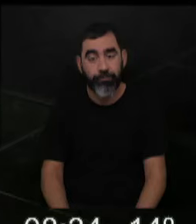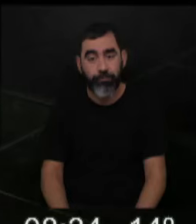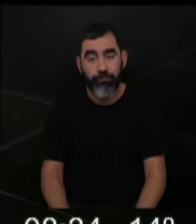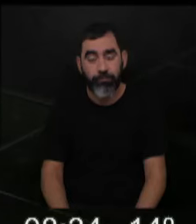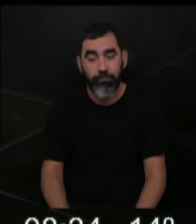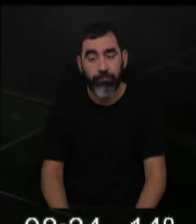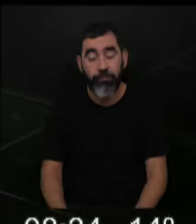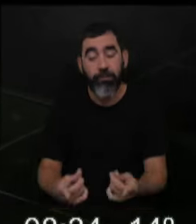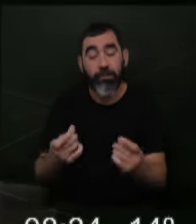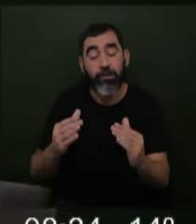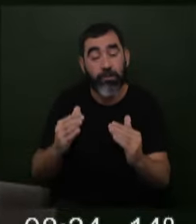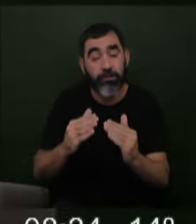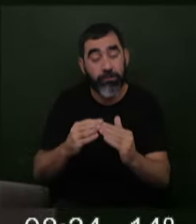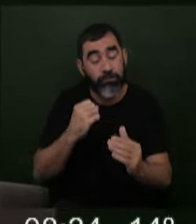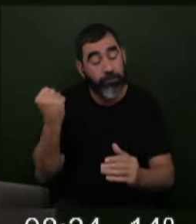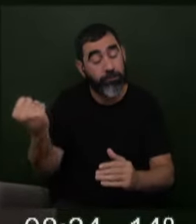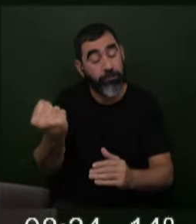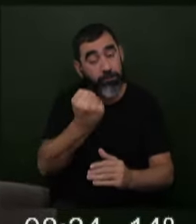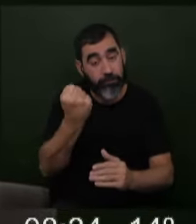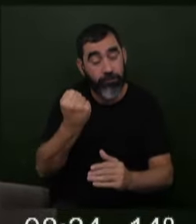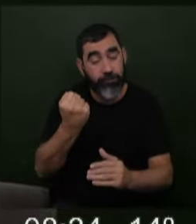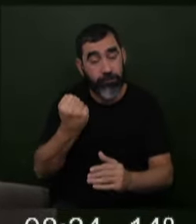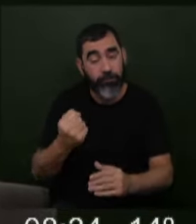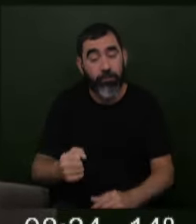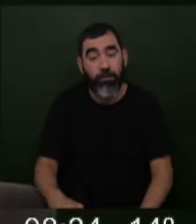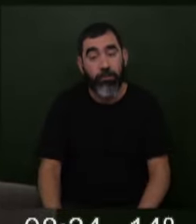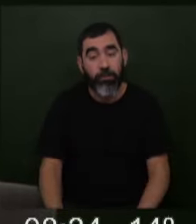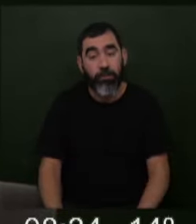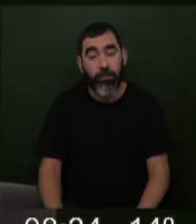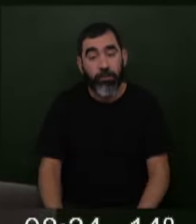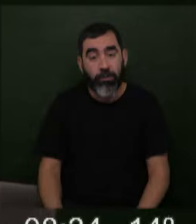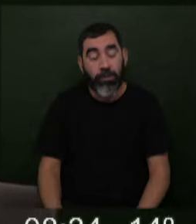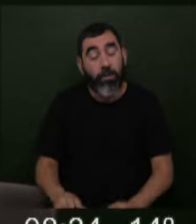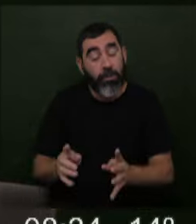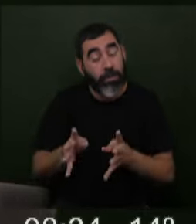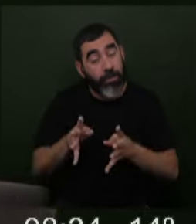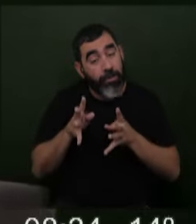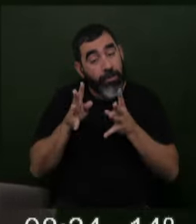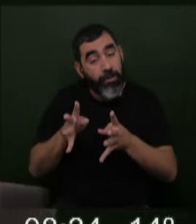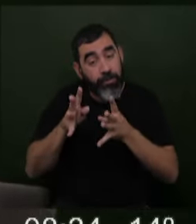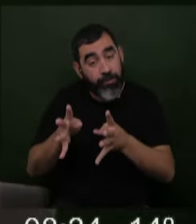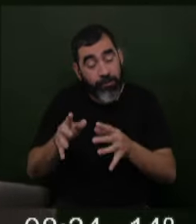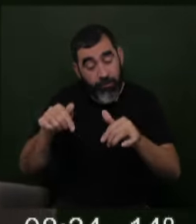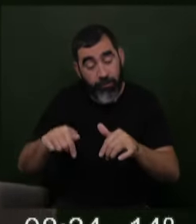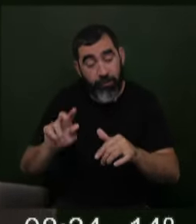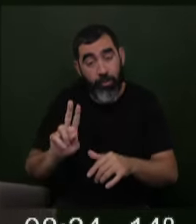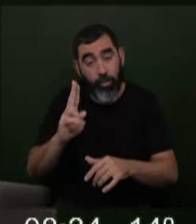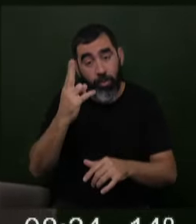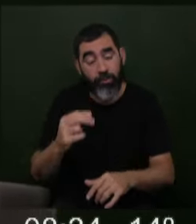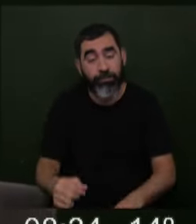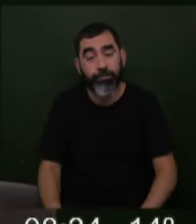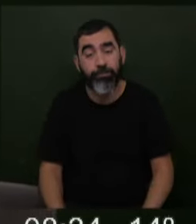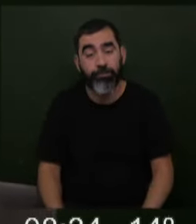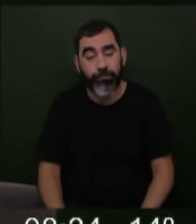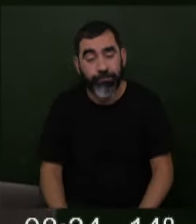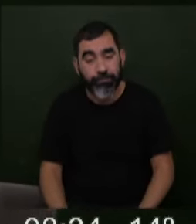Bien, la necesidad de la casa es mucha y es una de las grandes, digamos, desafíos, por no decir carencias, que tenemos en nuestro país. Pero primero vamos a